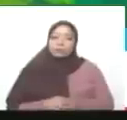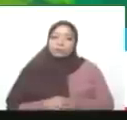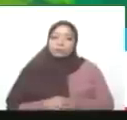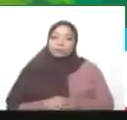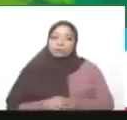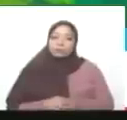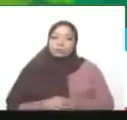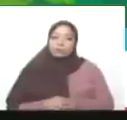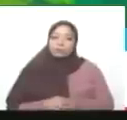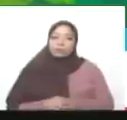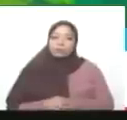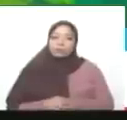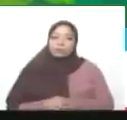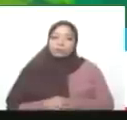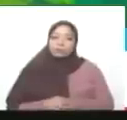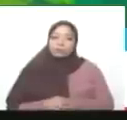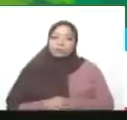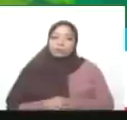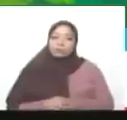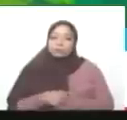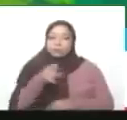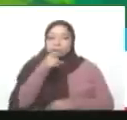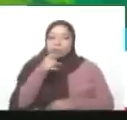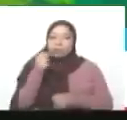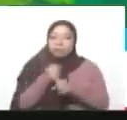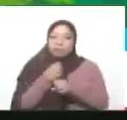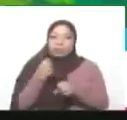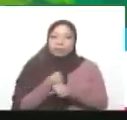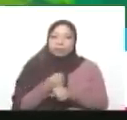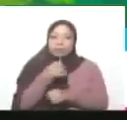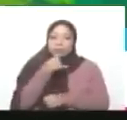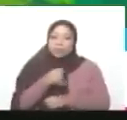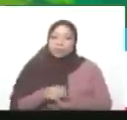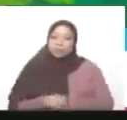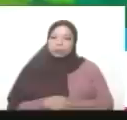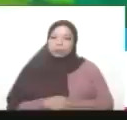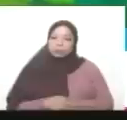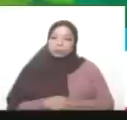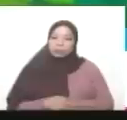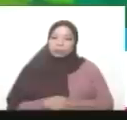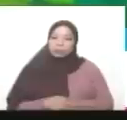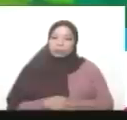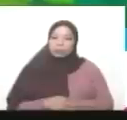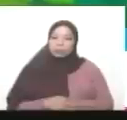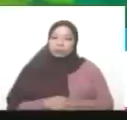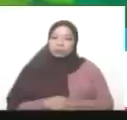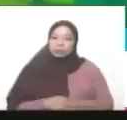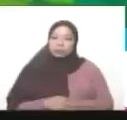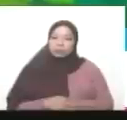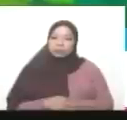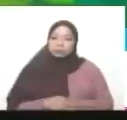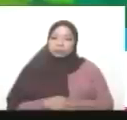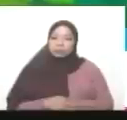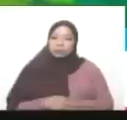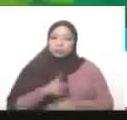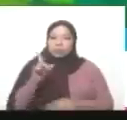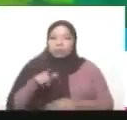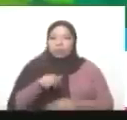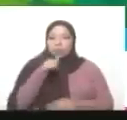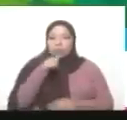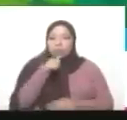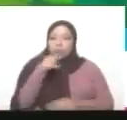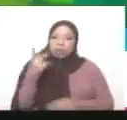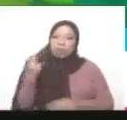la Epson móvil y saca una declaración ya Nosotros hemos denunciado bastante